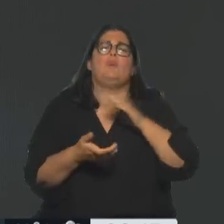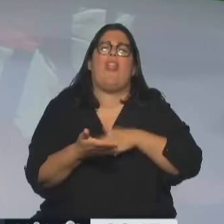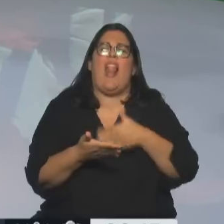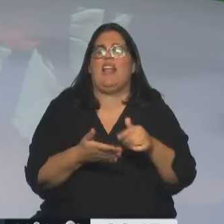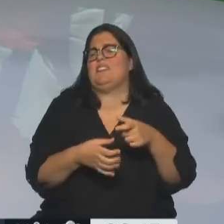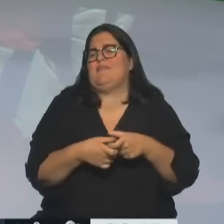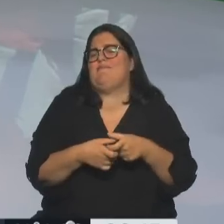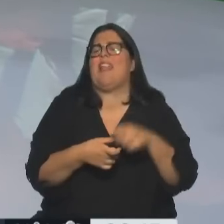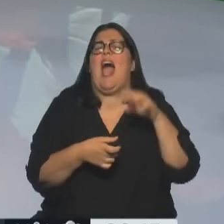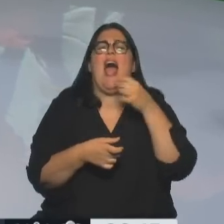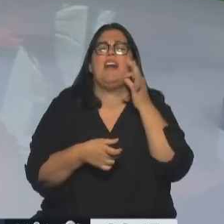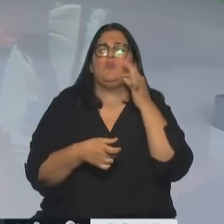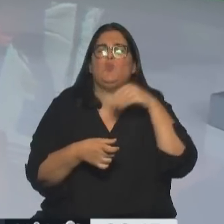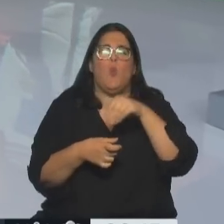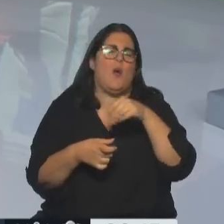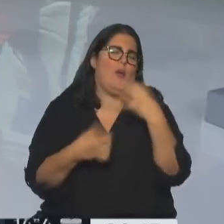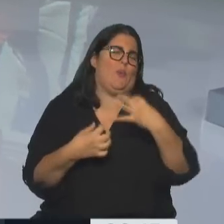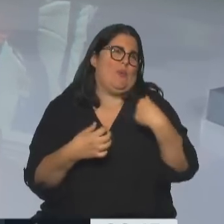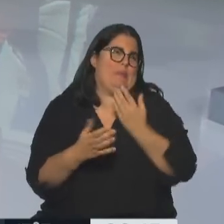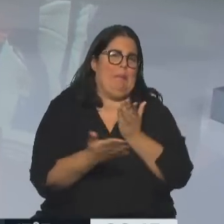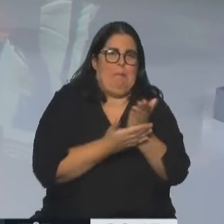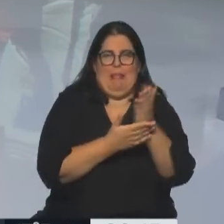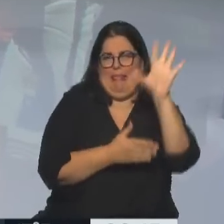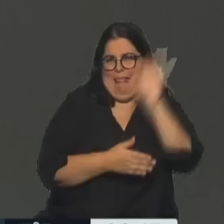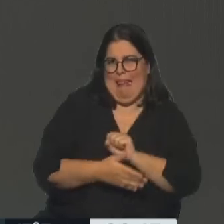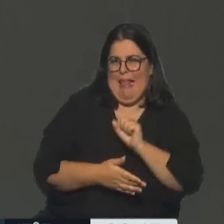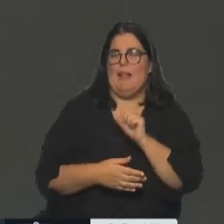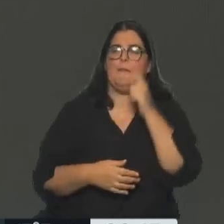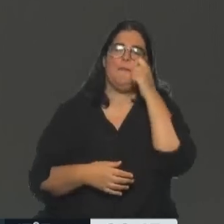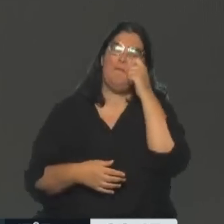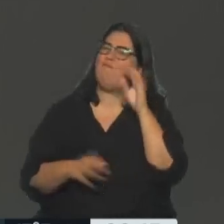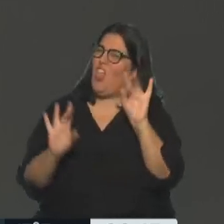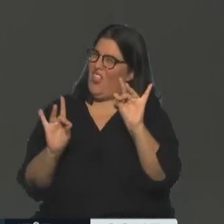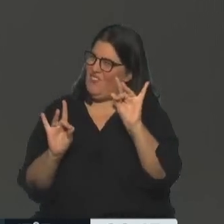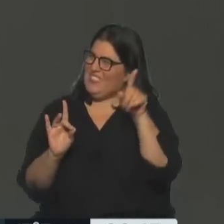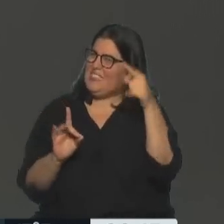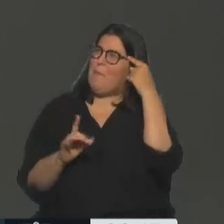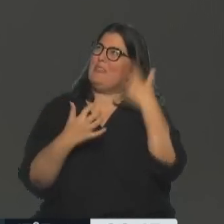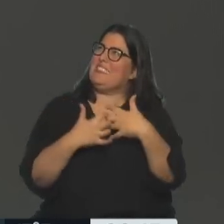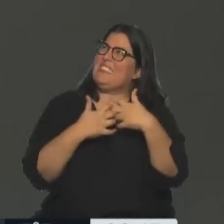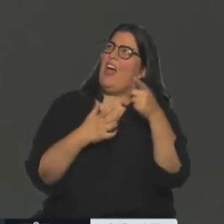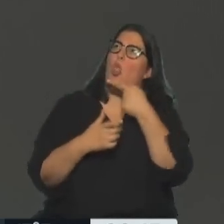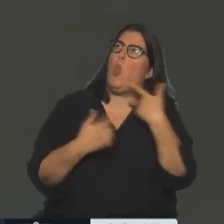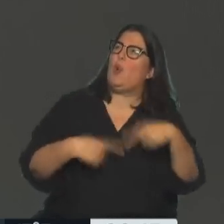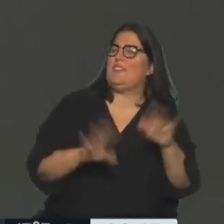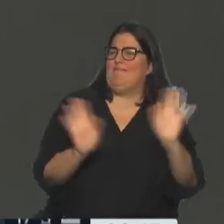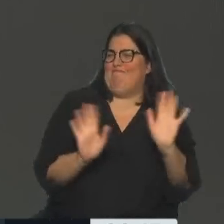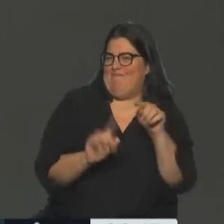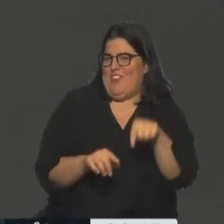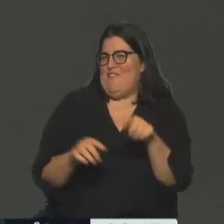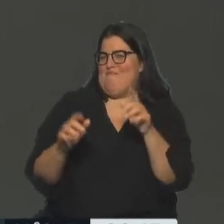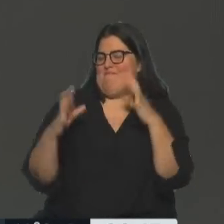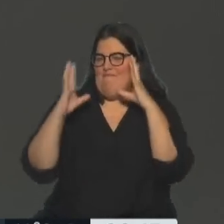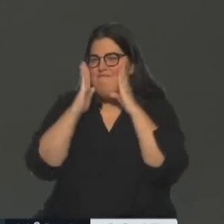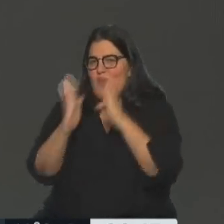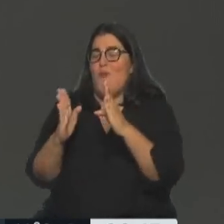las vamos. Y el azúcar arriba, dificulto, sí. Ya que estamos, le pedimos. Dificulto que Pablo esté pensando en esto, pero se lo podemos decir en el transcurso de toda la estadía.